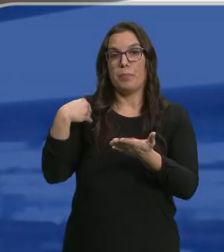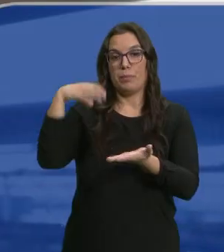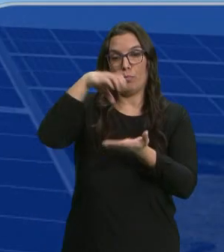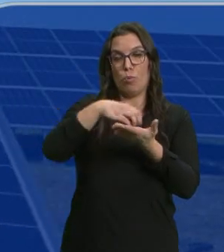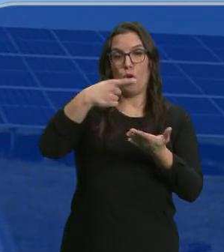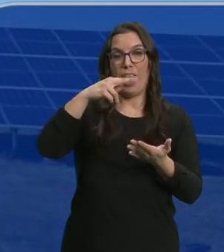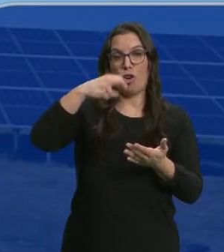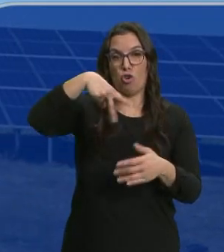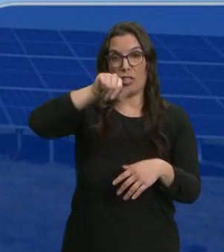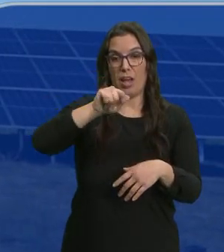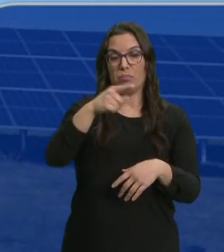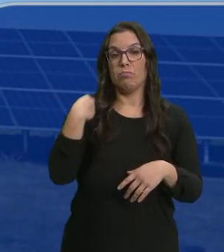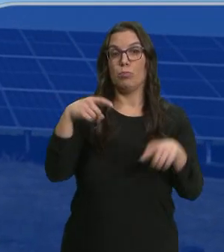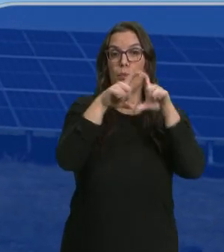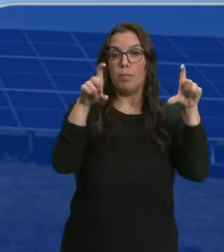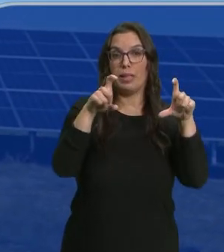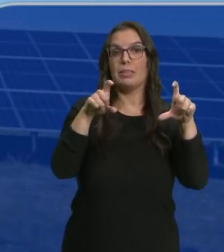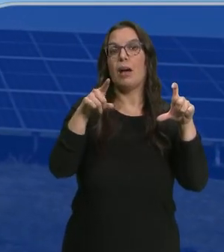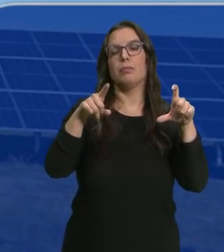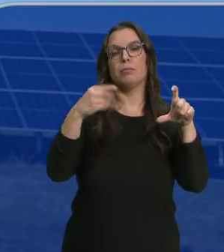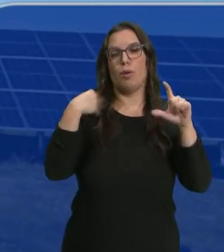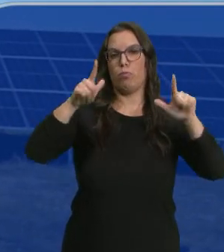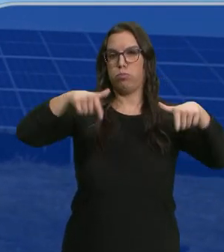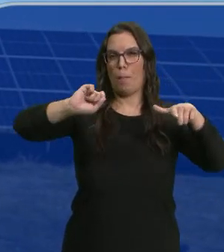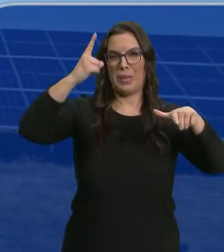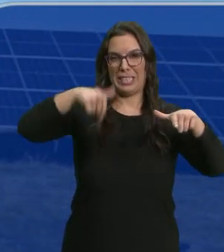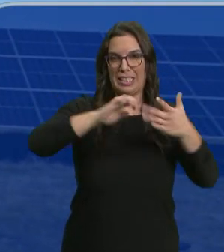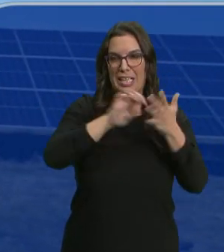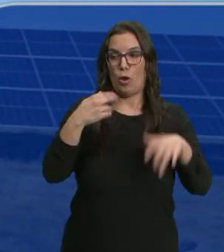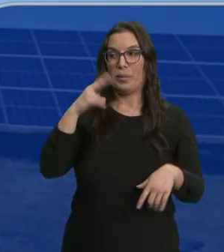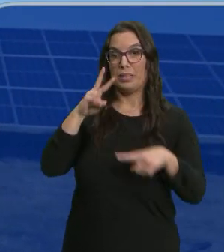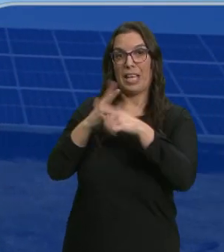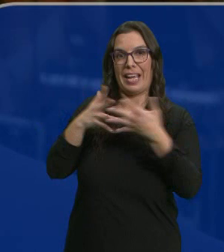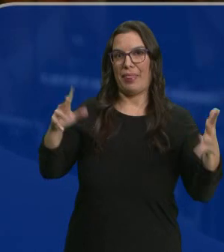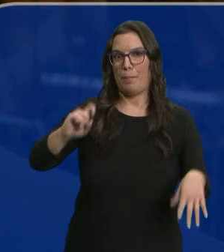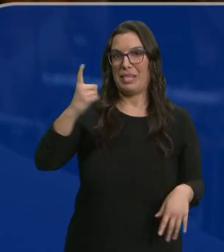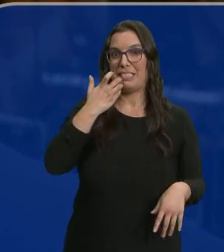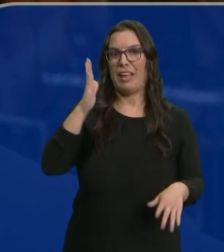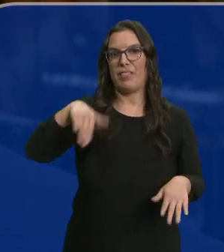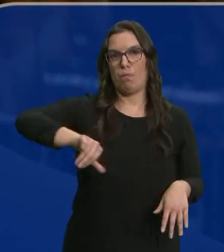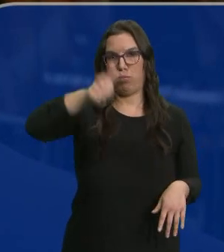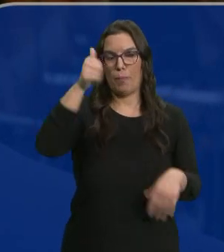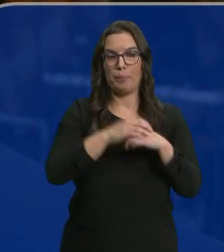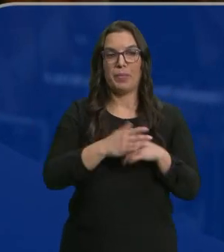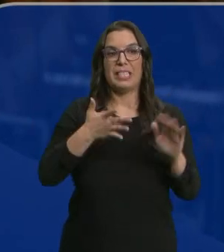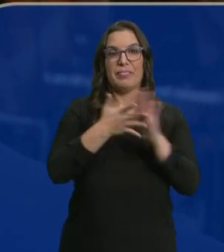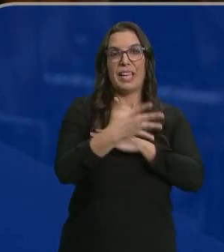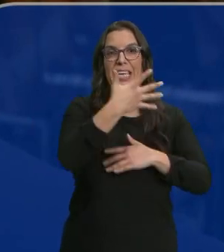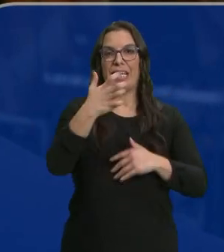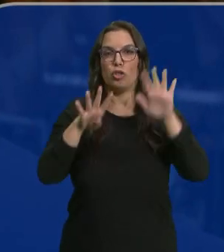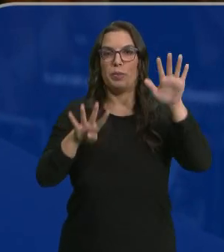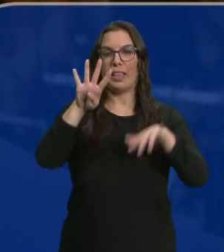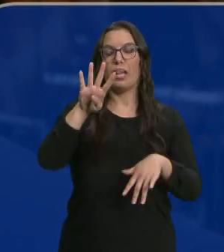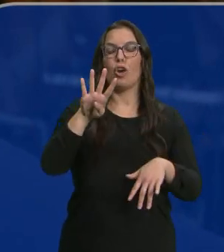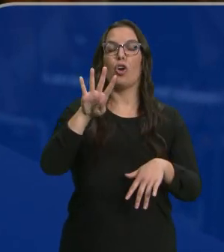es Solaria, principal productor de energía solar en la comunidad. Esta sería su instalación más grande. Es una planta solar de 595